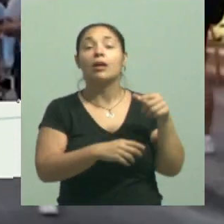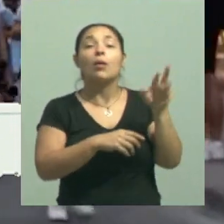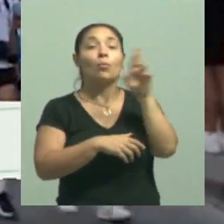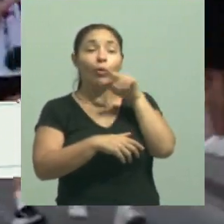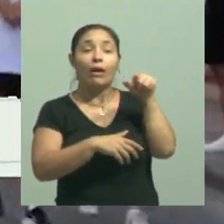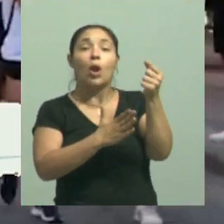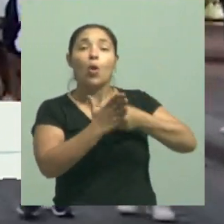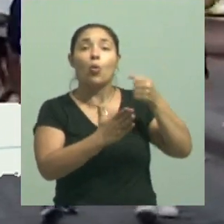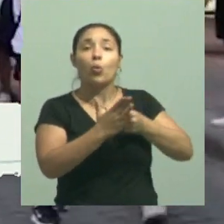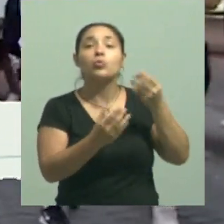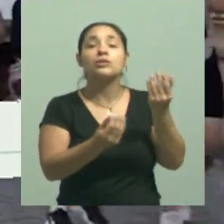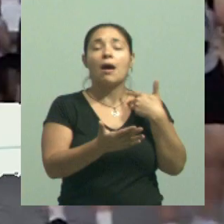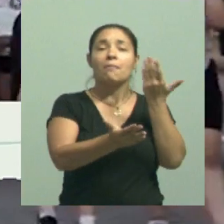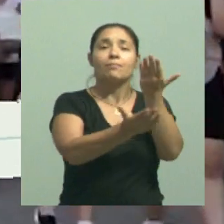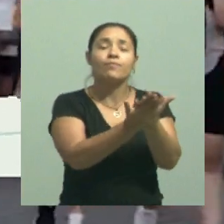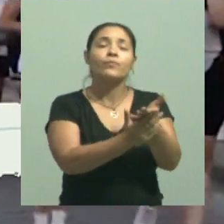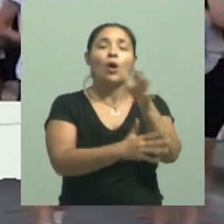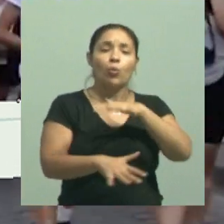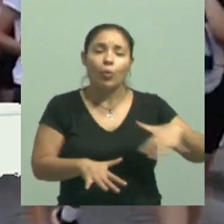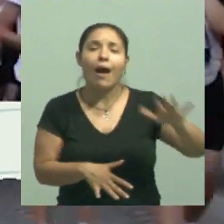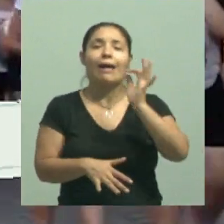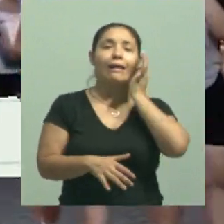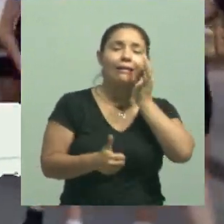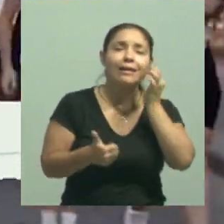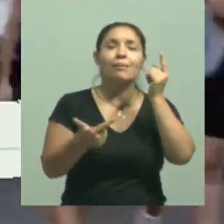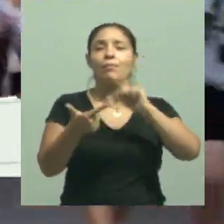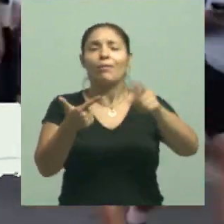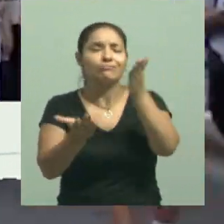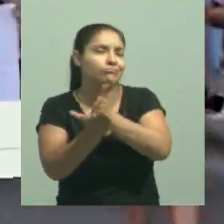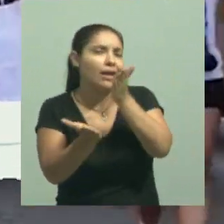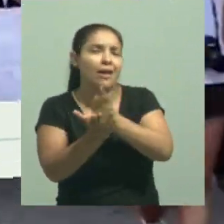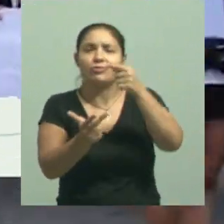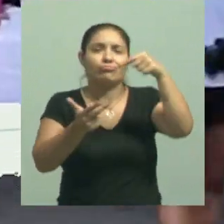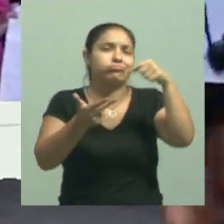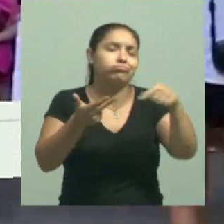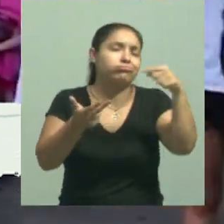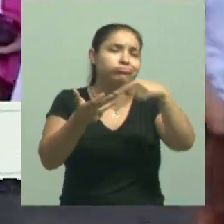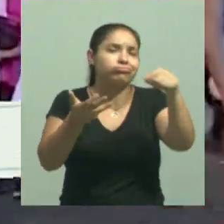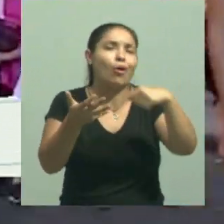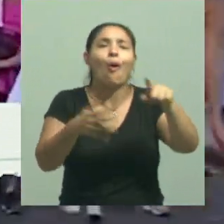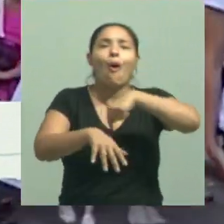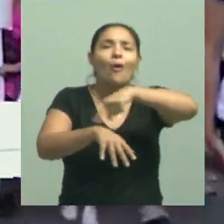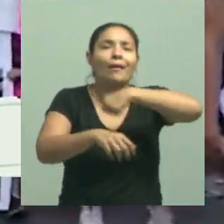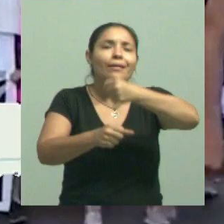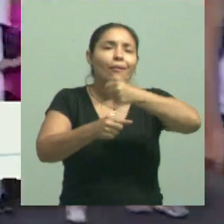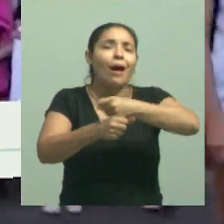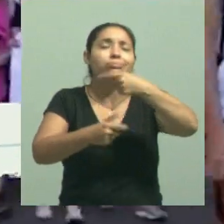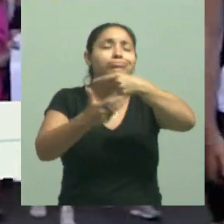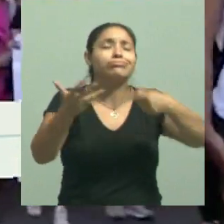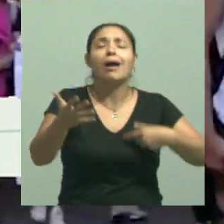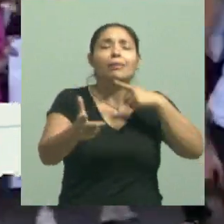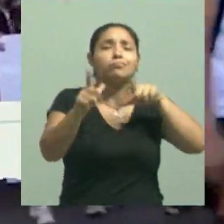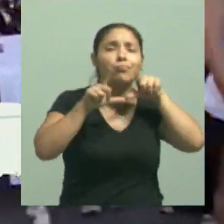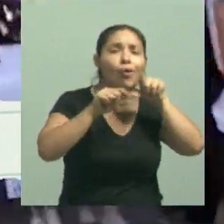8 horas, condiciones de higiene, digo, cosas muy de principios del siglo XX, de la organización sindical.